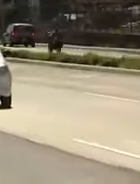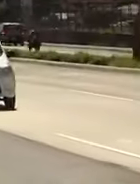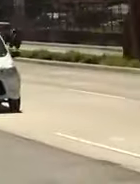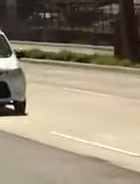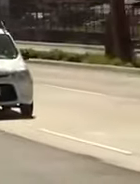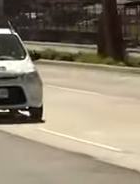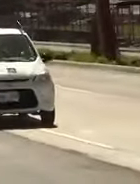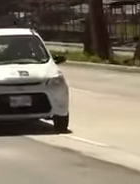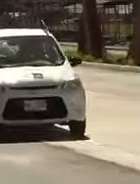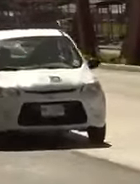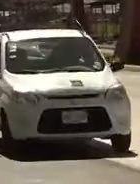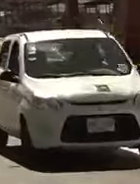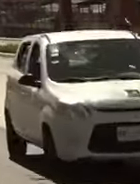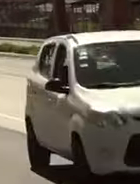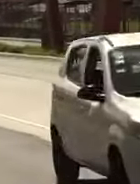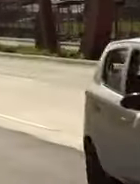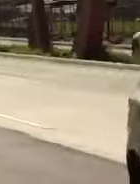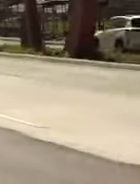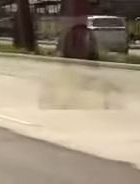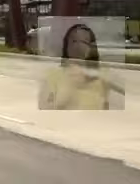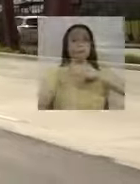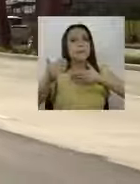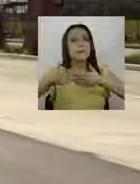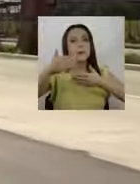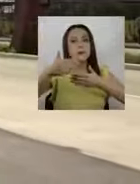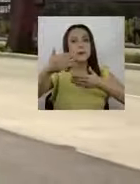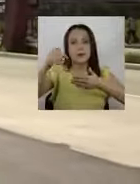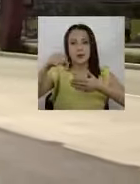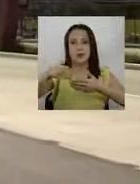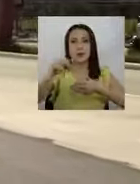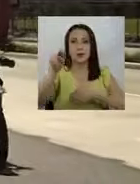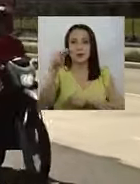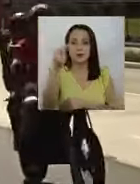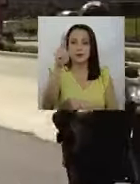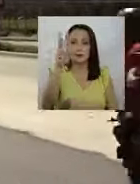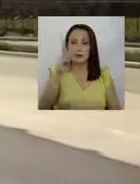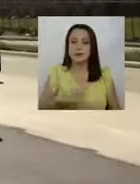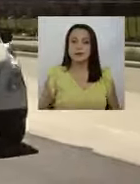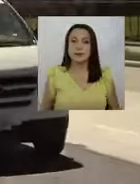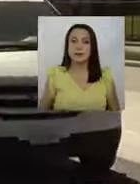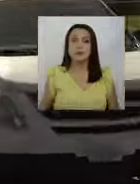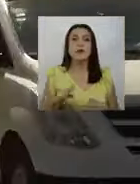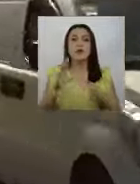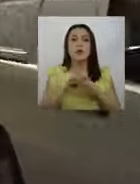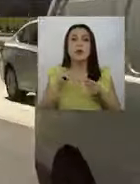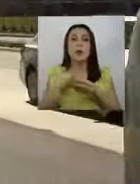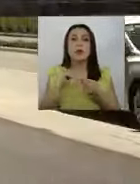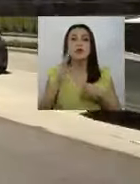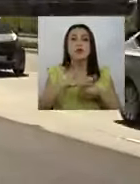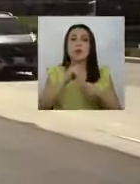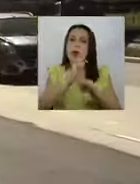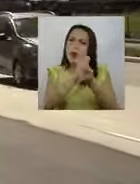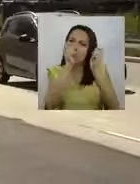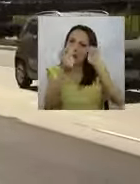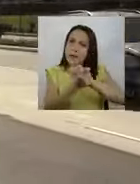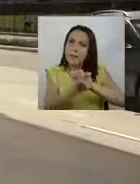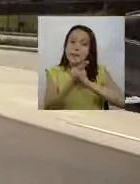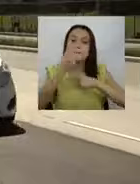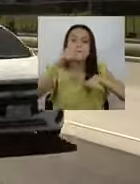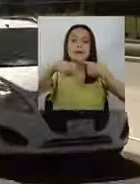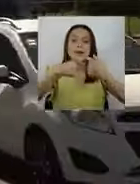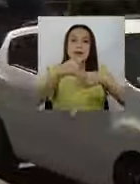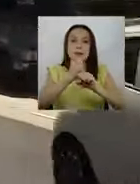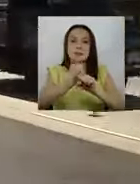Vamos a la pausa y más adelante, acá en Noticias 36, les vamos a contar sobre los cambios que se van a realizar en la